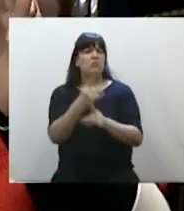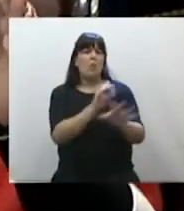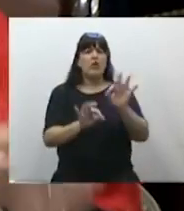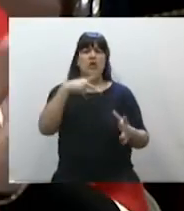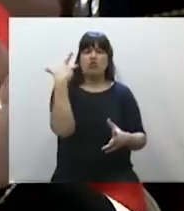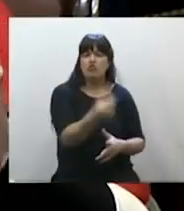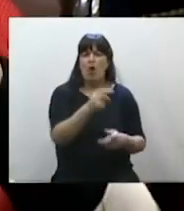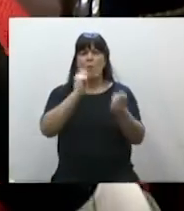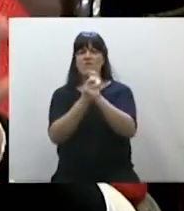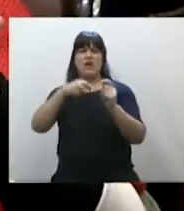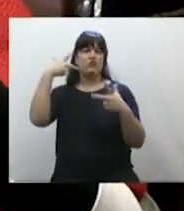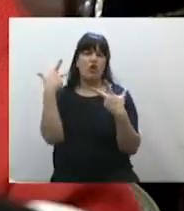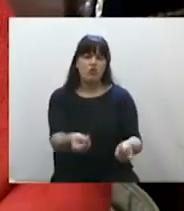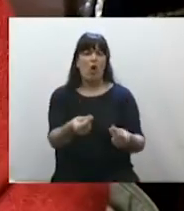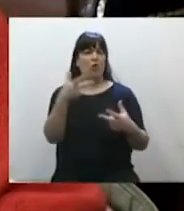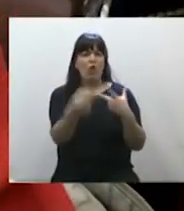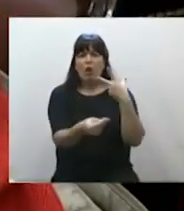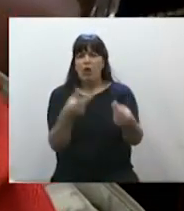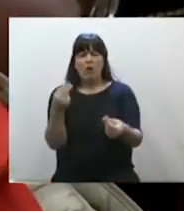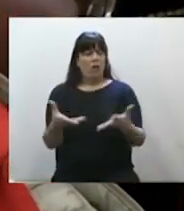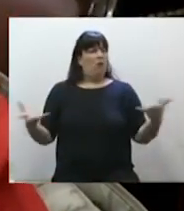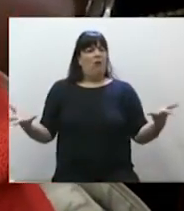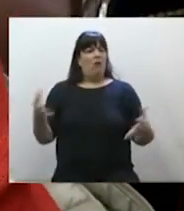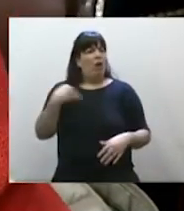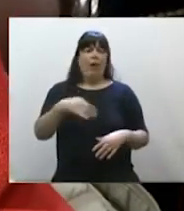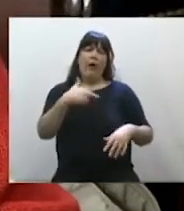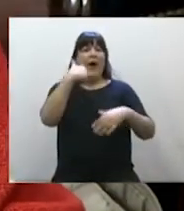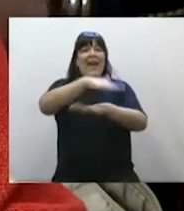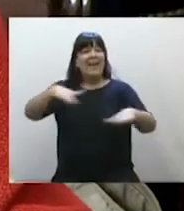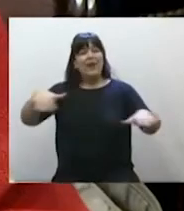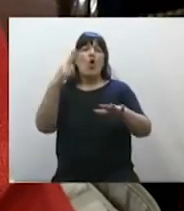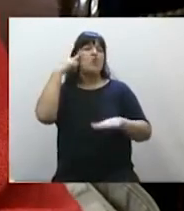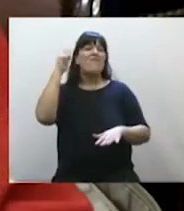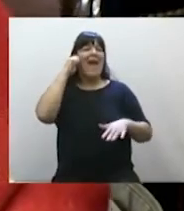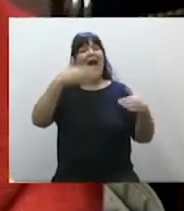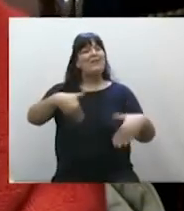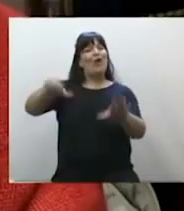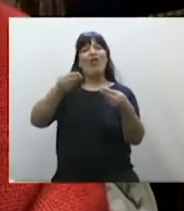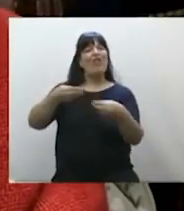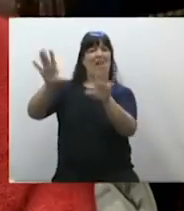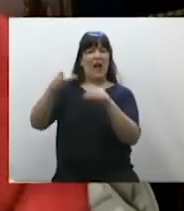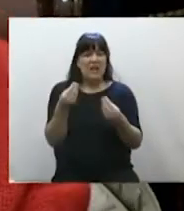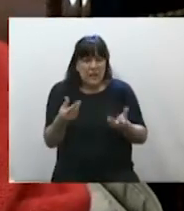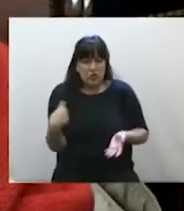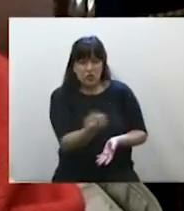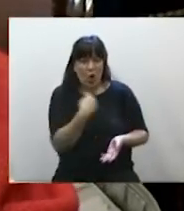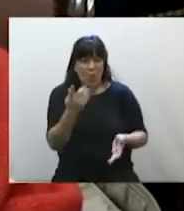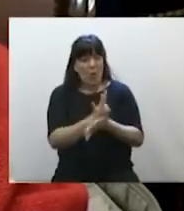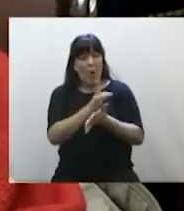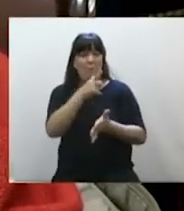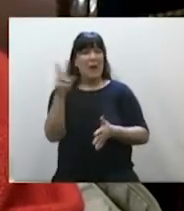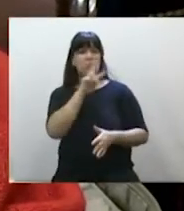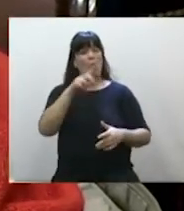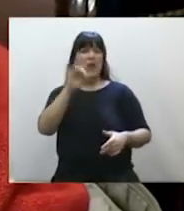las modificaciones, no. Entreguemos los hijos a los 9 años, los entreguemos. ¿Qué somos? ¿Vientres somos